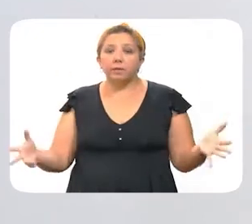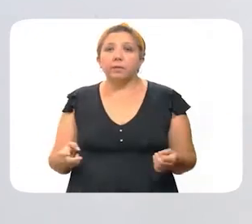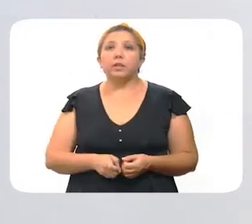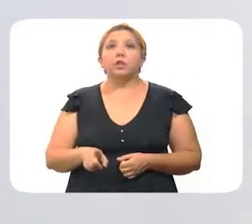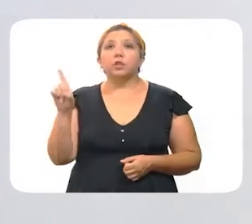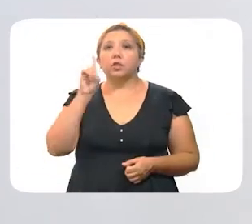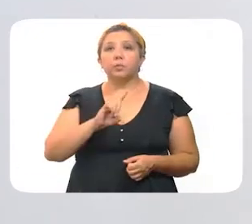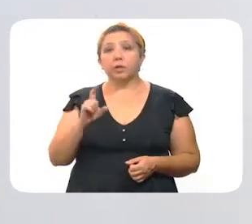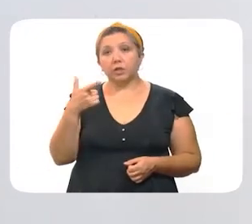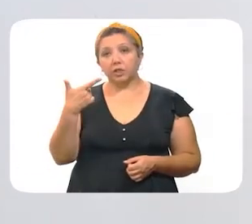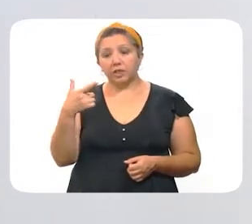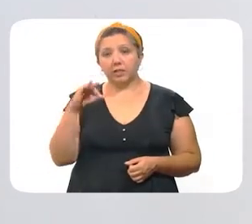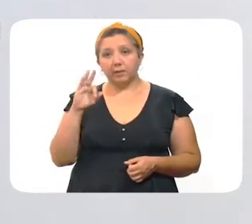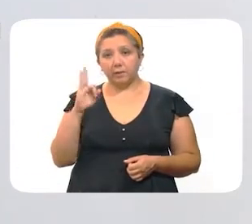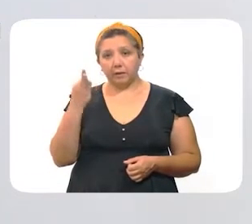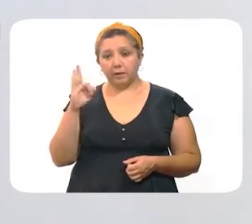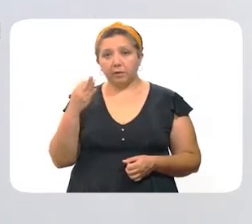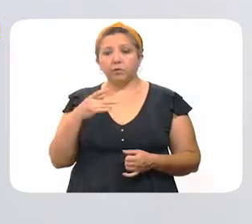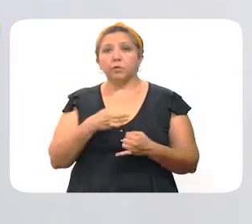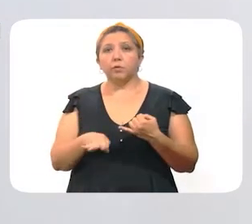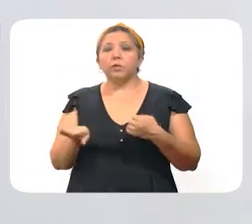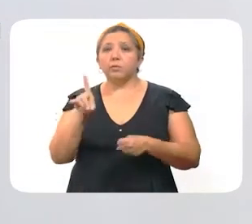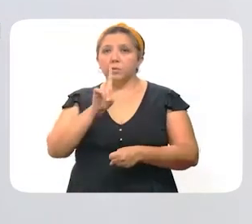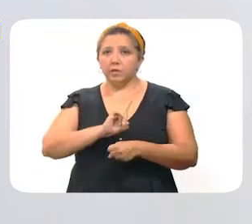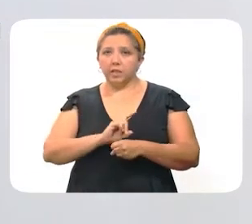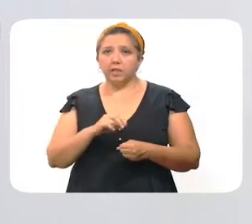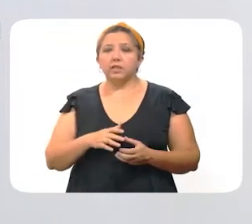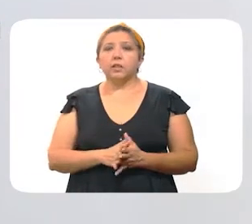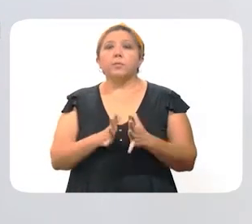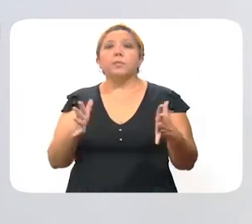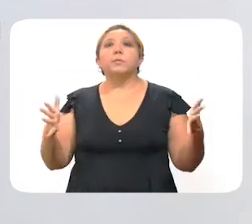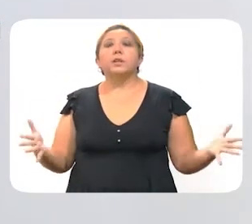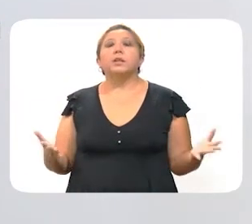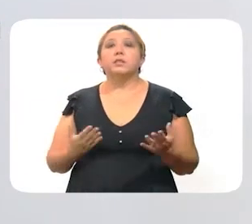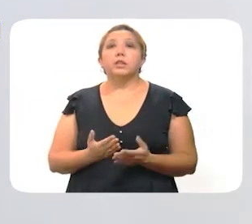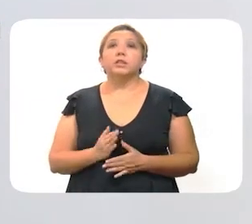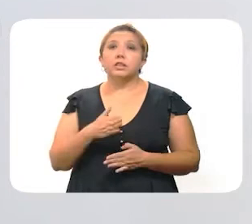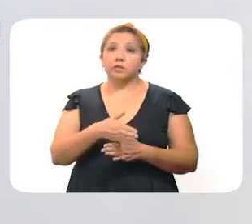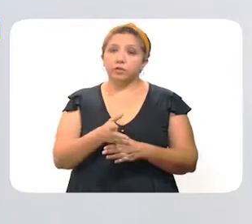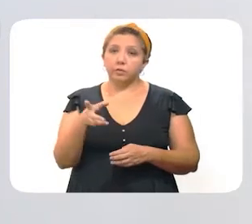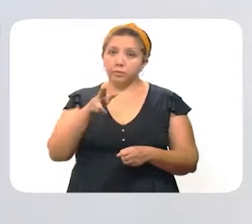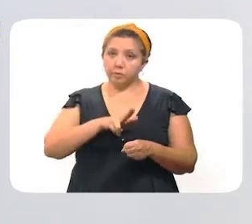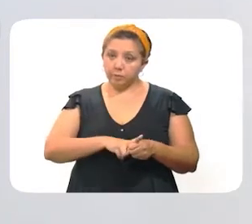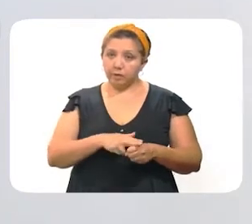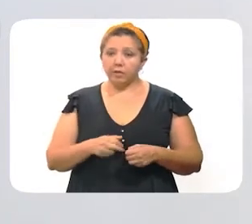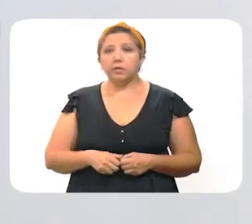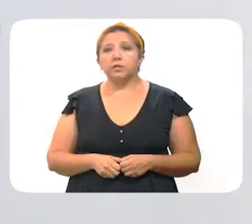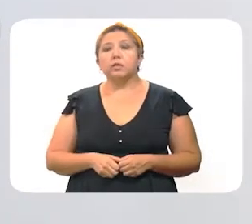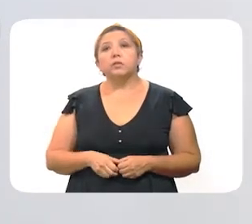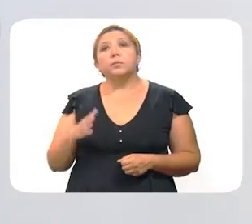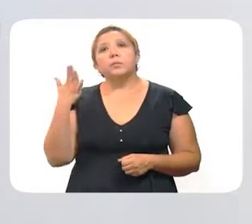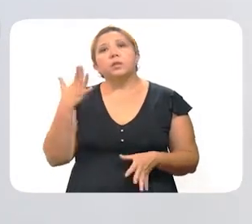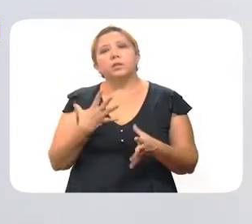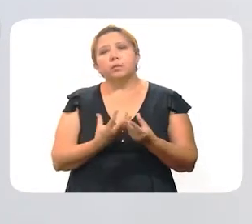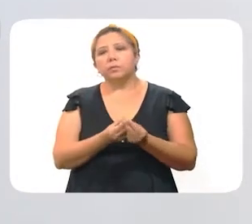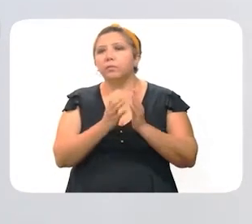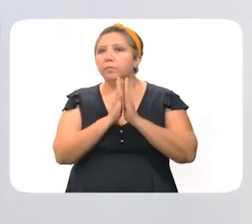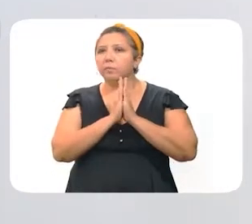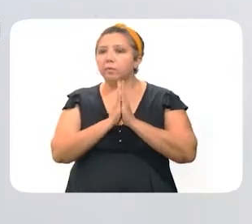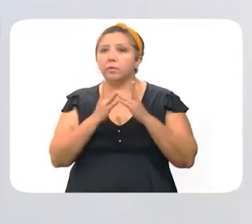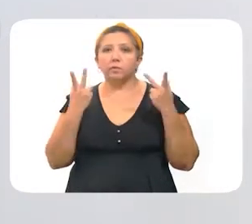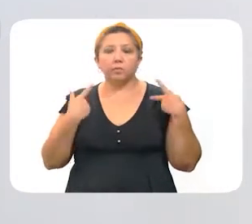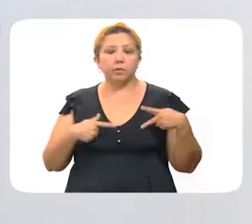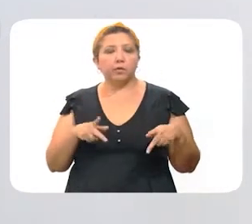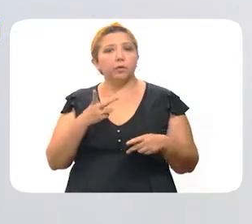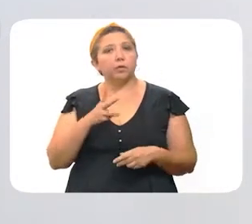médico de este domingo 7 de febrero. En los últimos días se ha registrado un incremento importante en los ingresos hospitalarios, por lo que pedimos a la